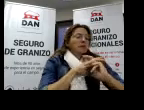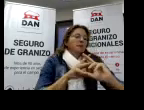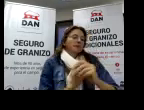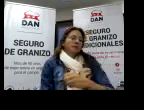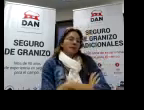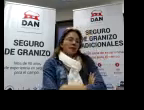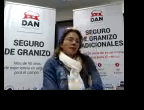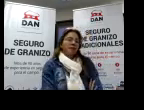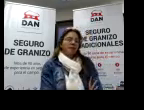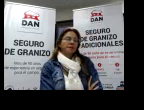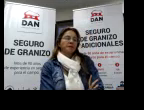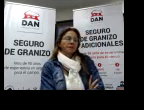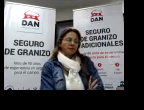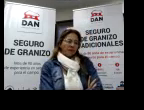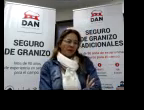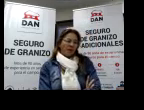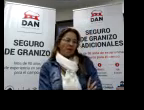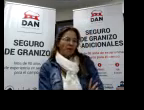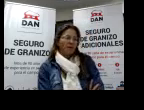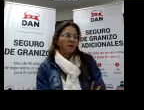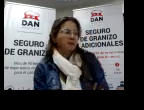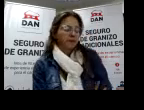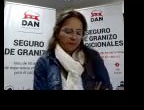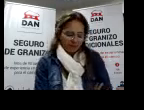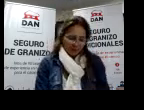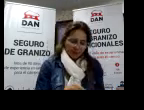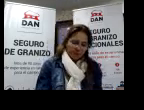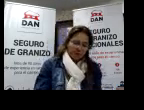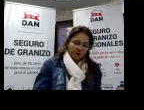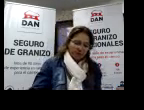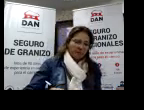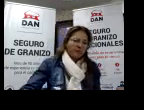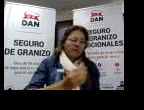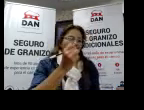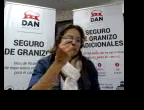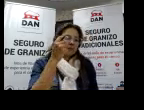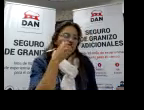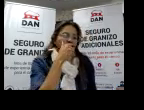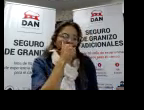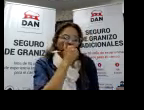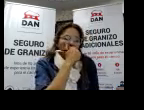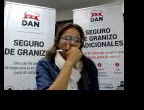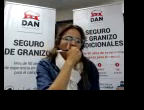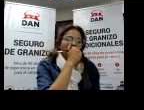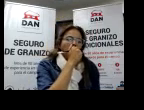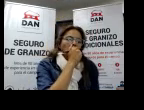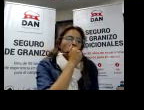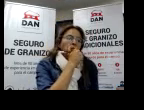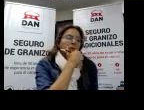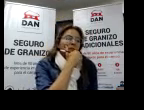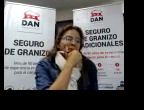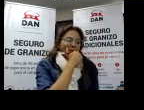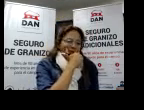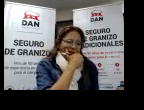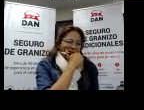todavía sigue bien afianzado, eso vamos a dejarlo bien en claro, todavía está bien presente y se espera que se mantenga hasta marzo.